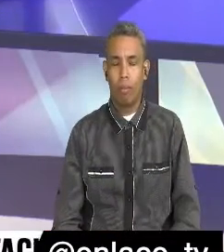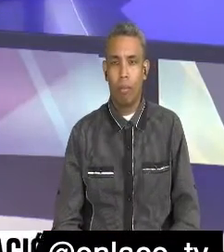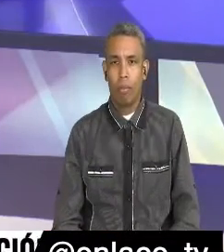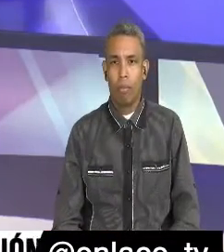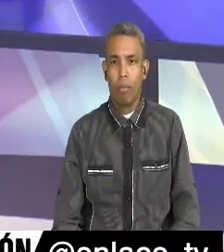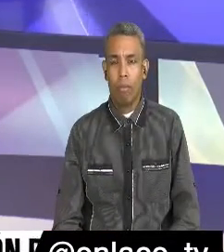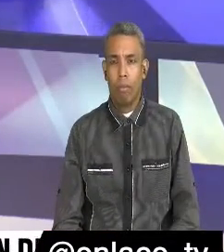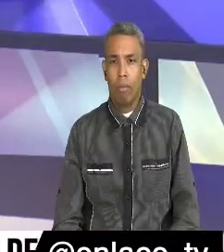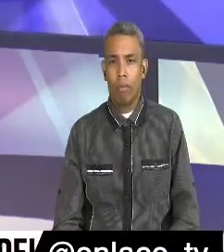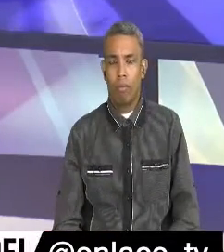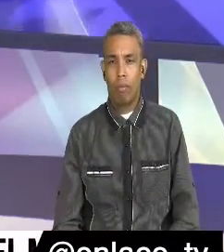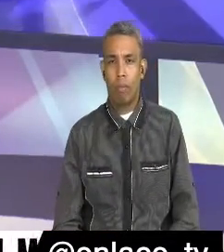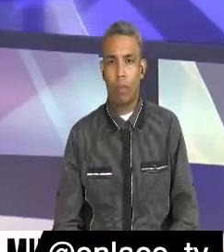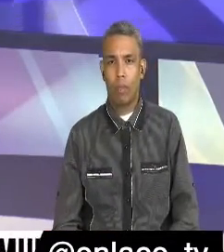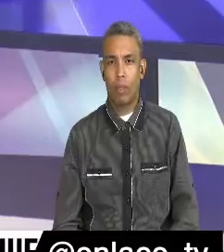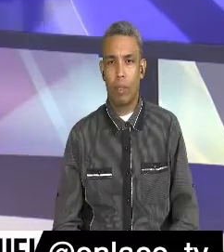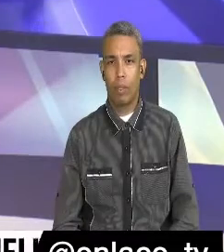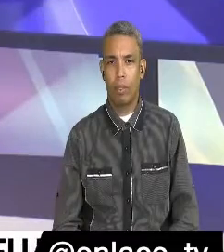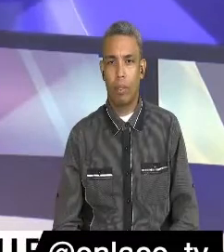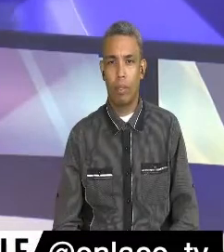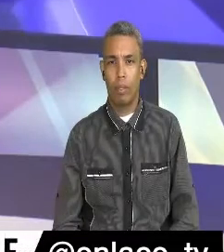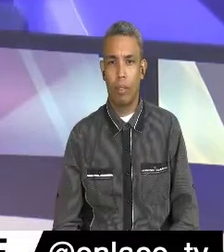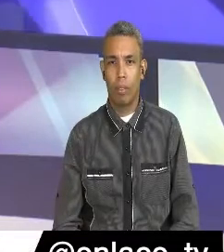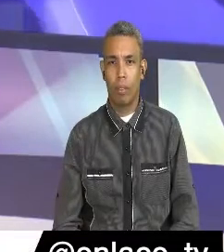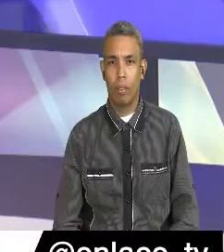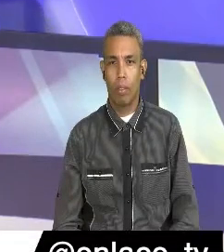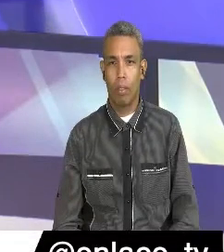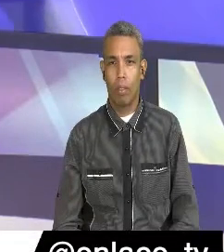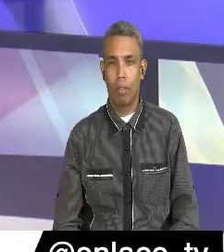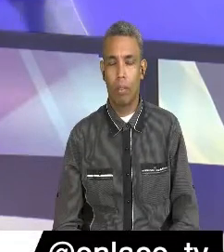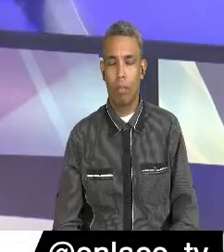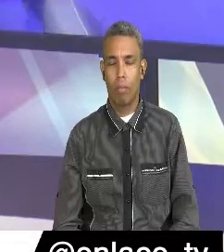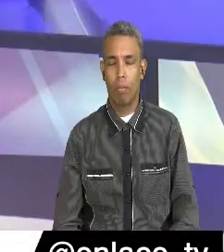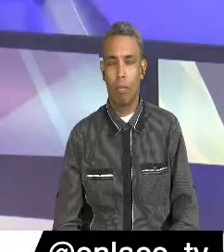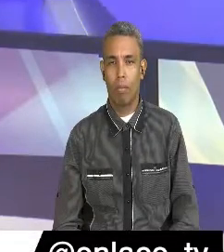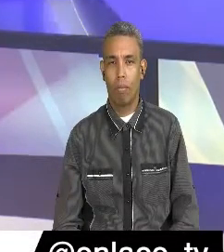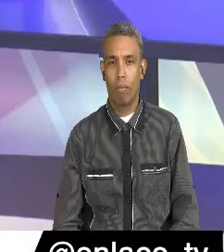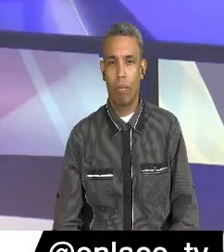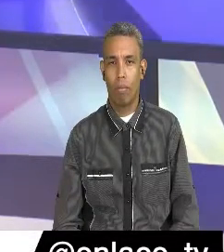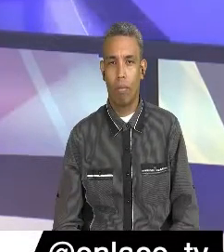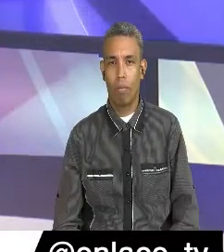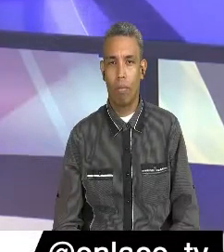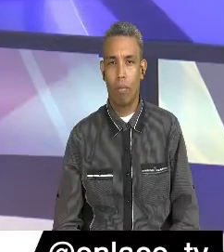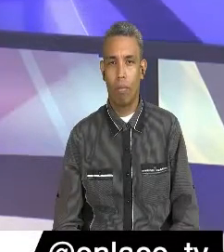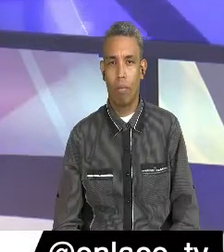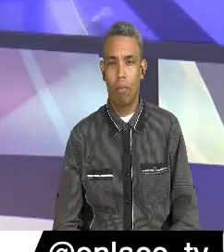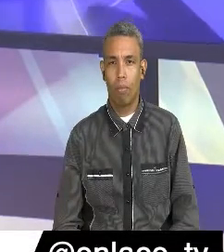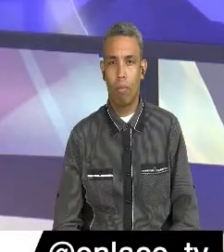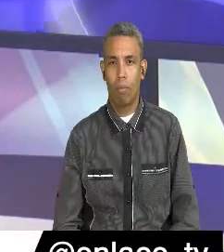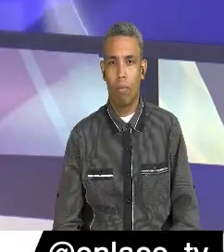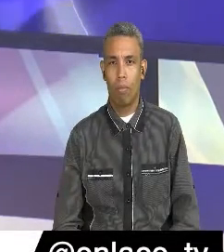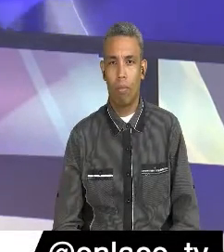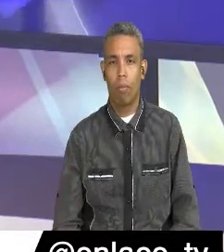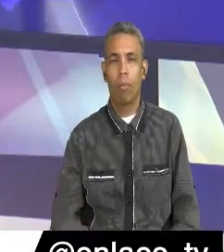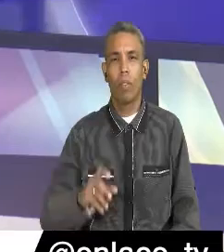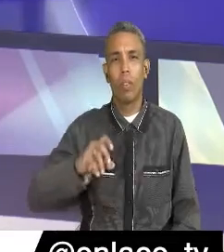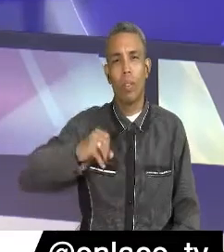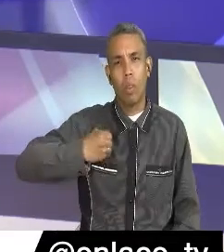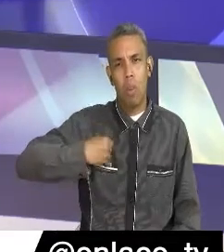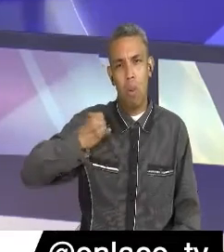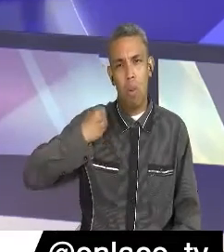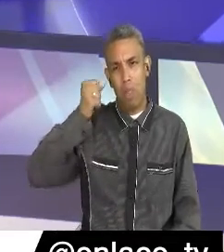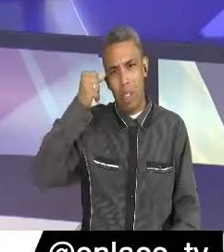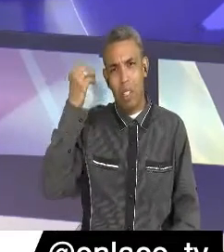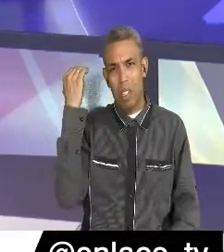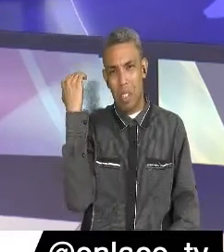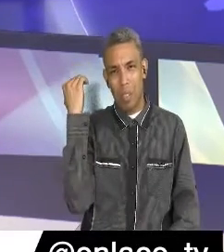De otra parte, desde Enlace Noticias hablamos con familiares del joven que fue